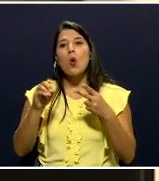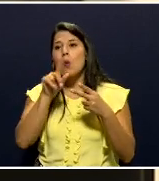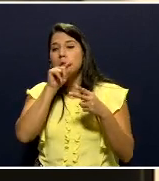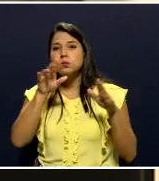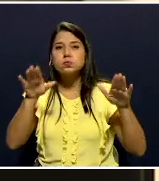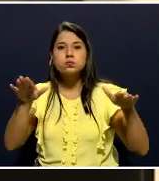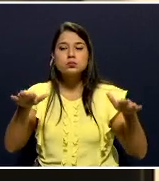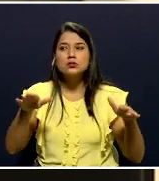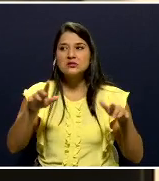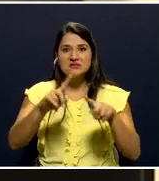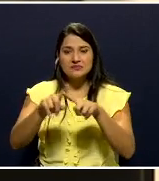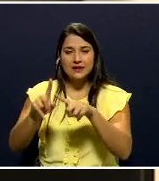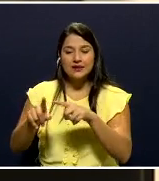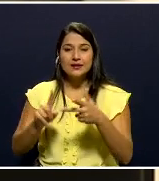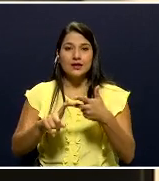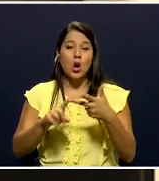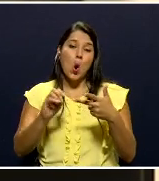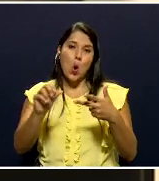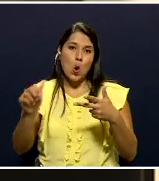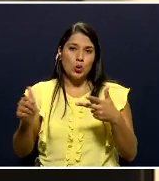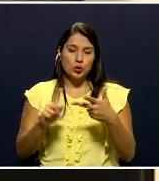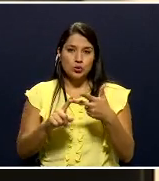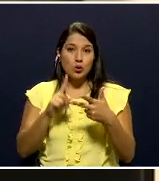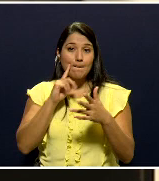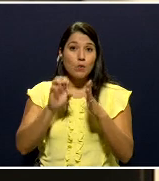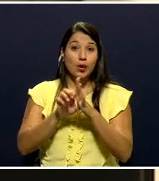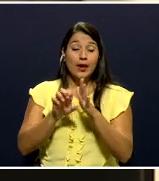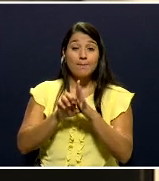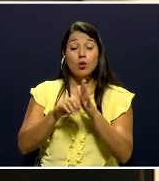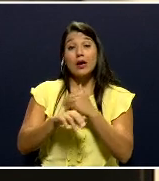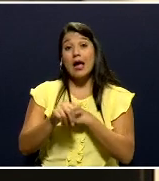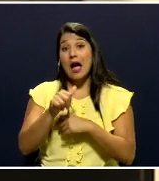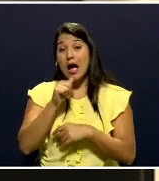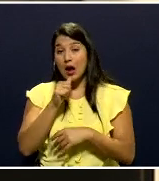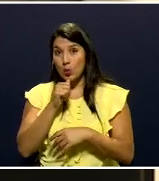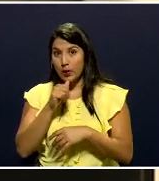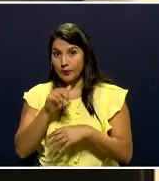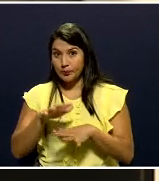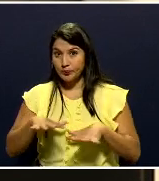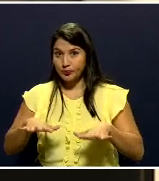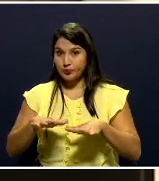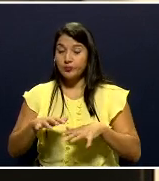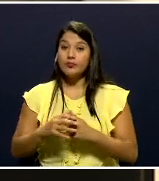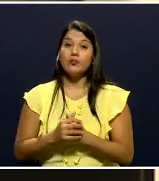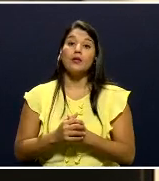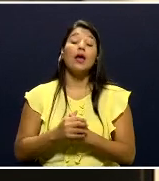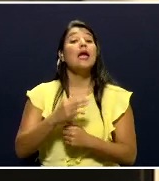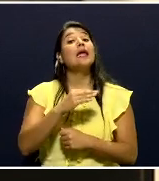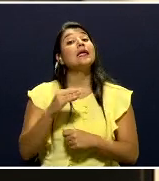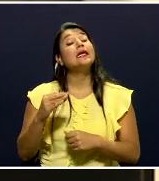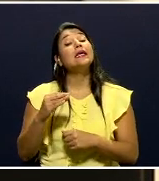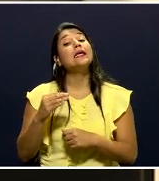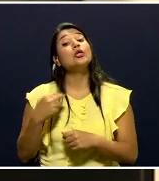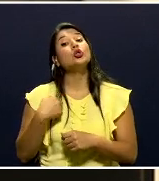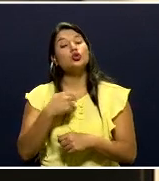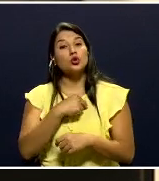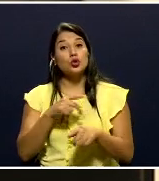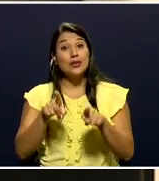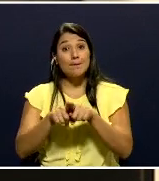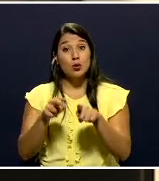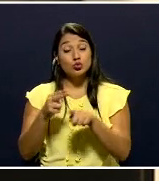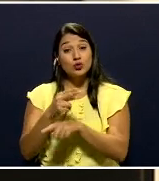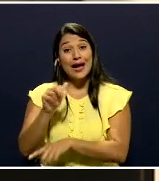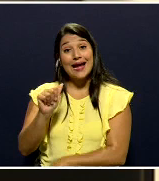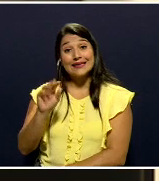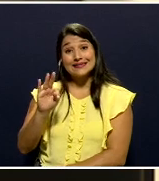otros espacios, por ejemplo también en la acuacultura. Y desafortunadamente también estamos usando